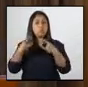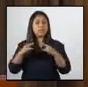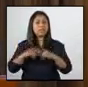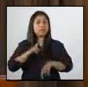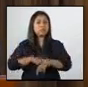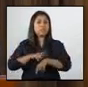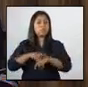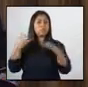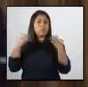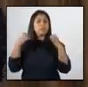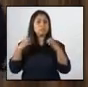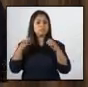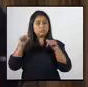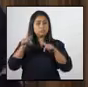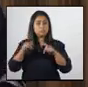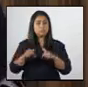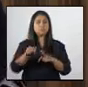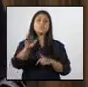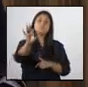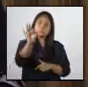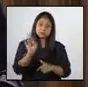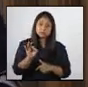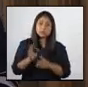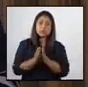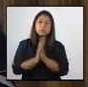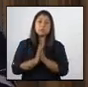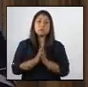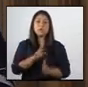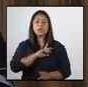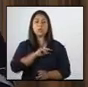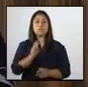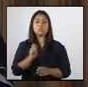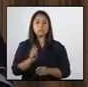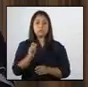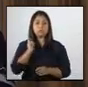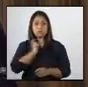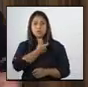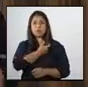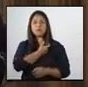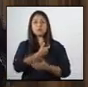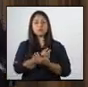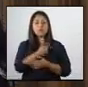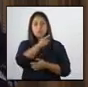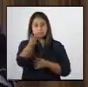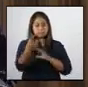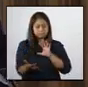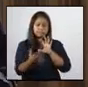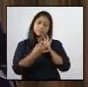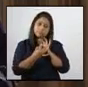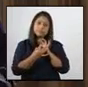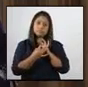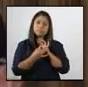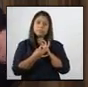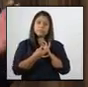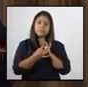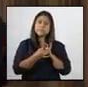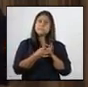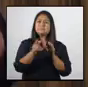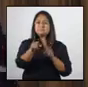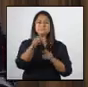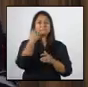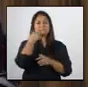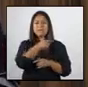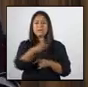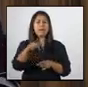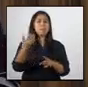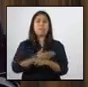estado de calamidad los invito a los señores diputados al congreso de la república a que nos unamos miren nos está